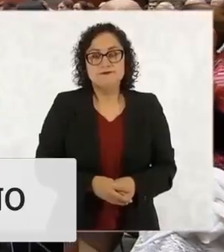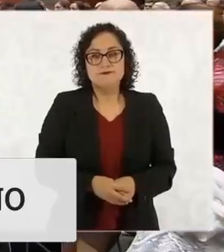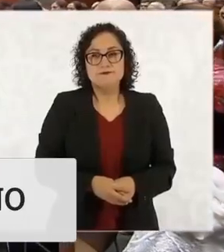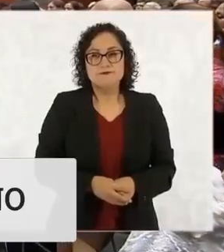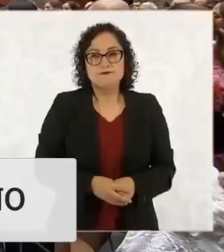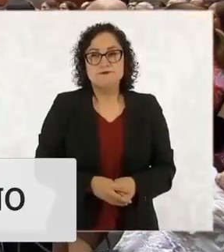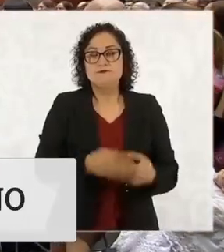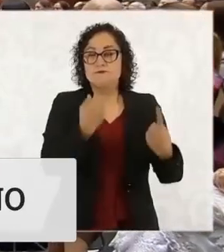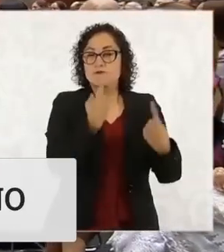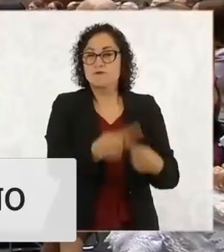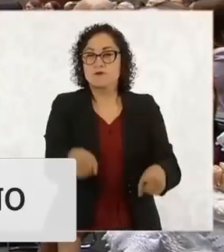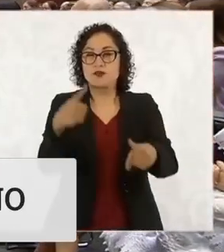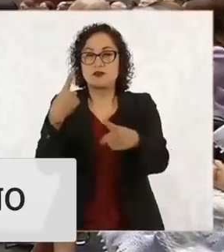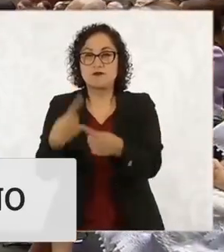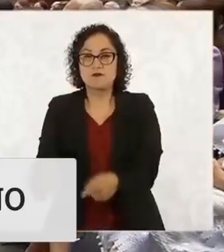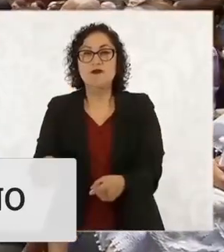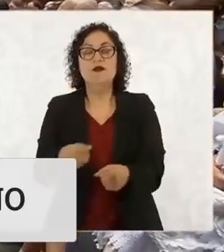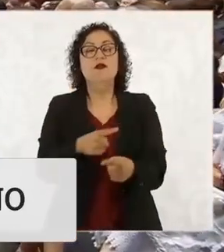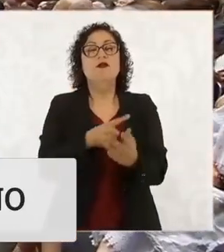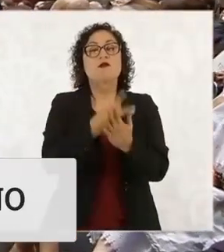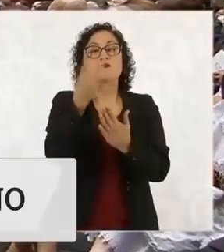Avanzamos en los proyectos